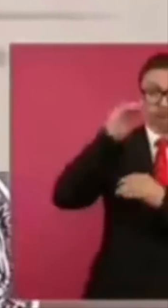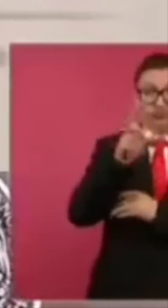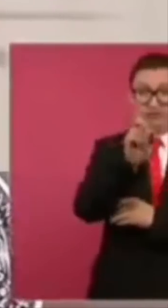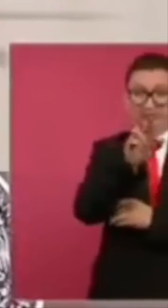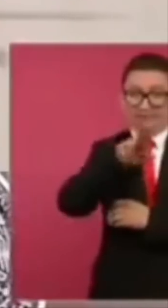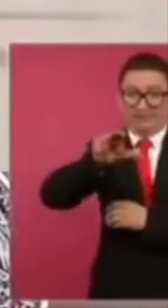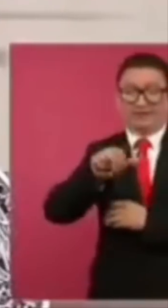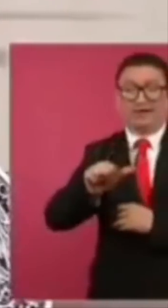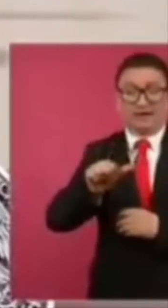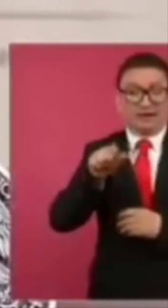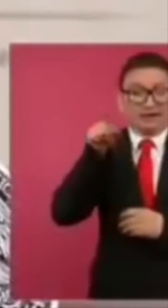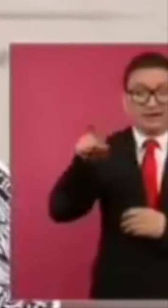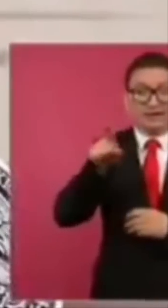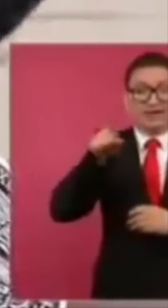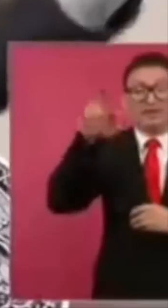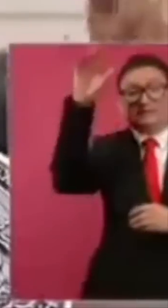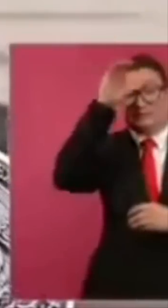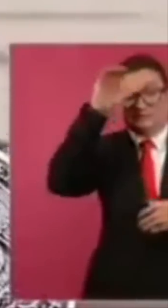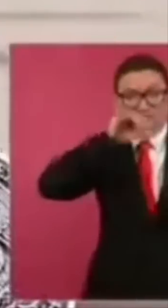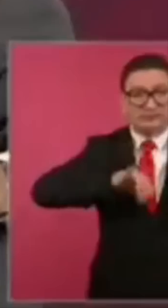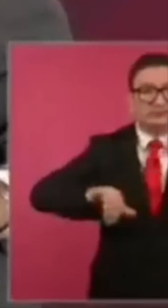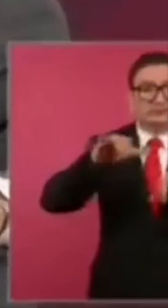doctora en ciencias.